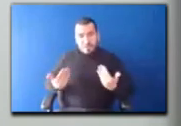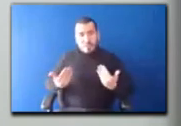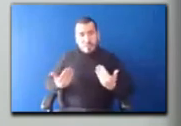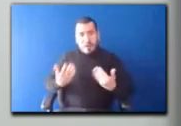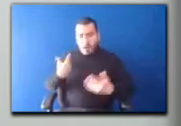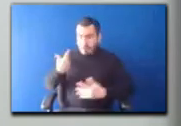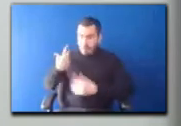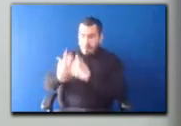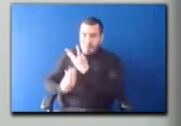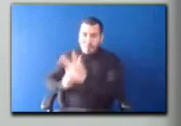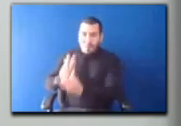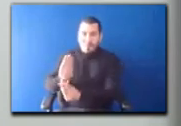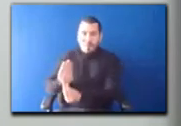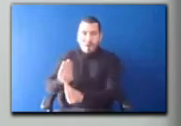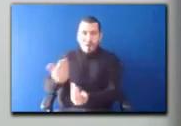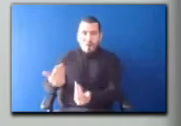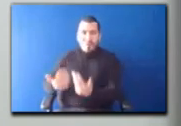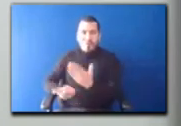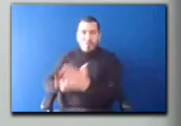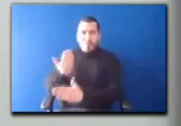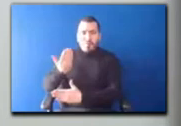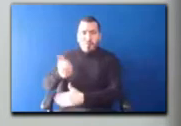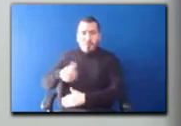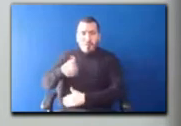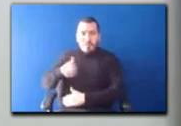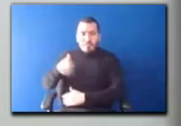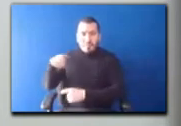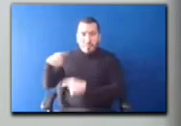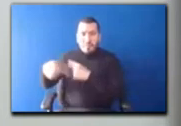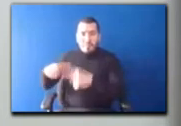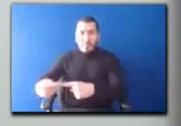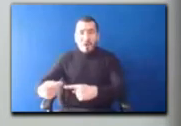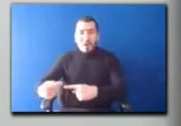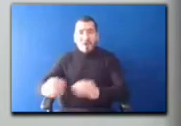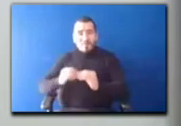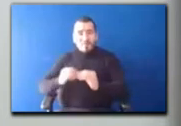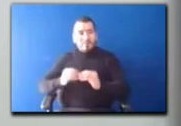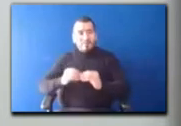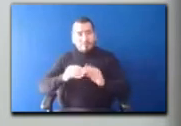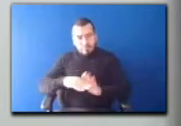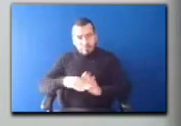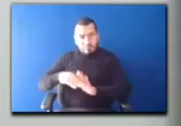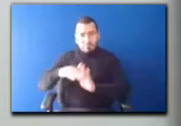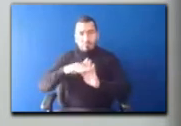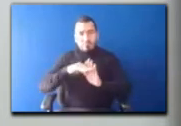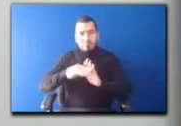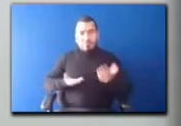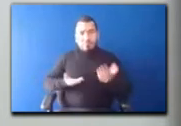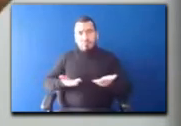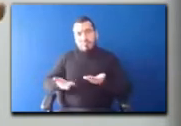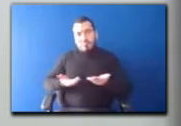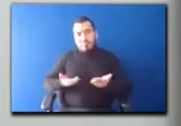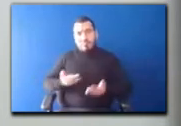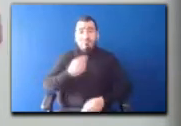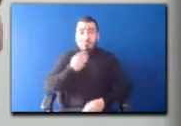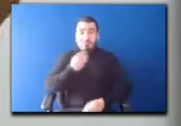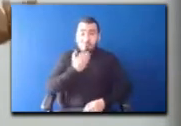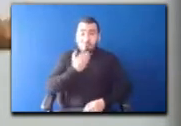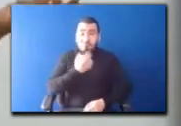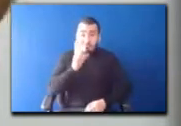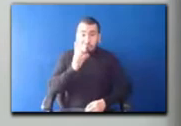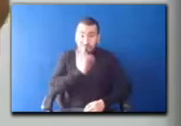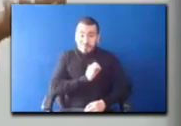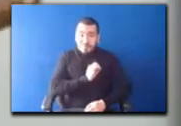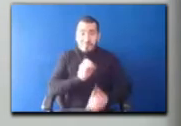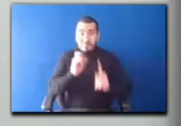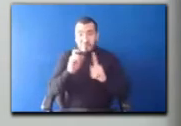generación a través de un estándar diferenciado de servicio. No sé si ustedes se han dado cuenta, pero ya empezamos a tener palabras